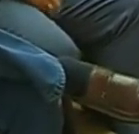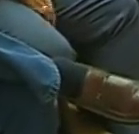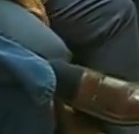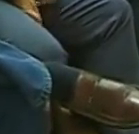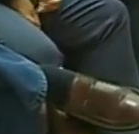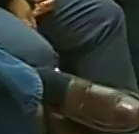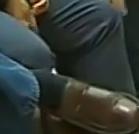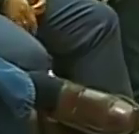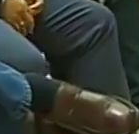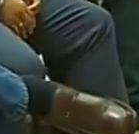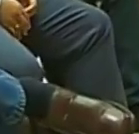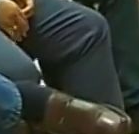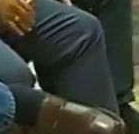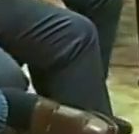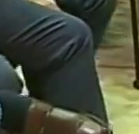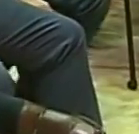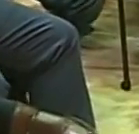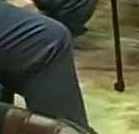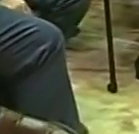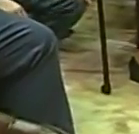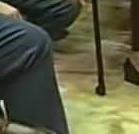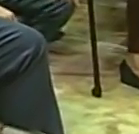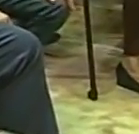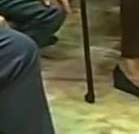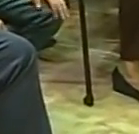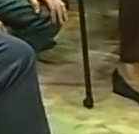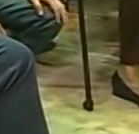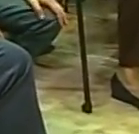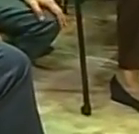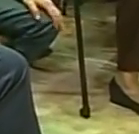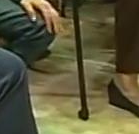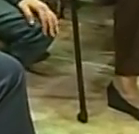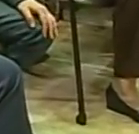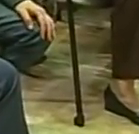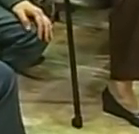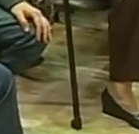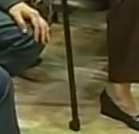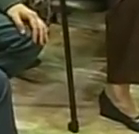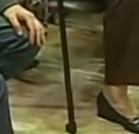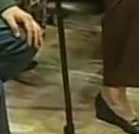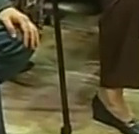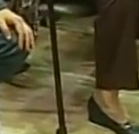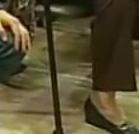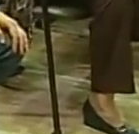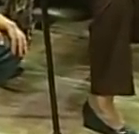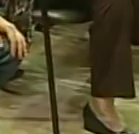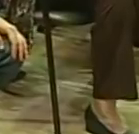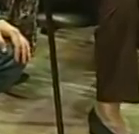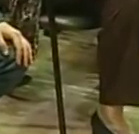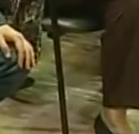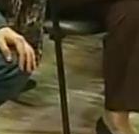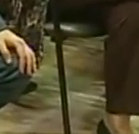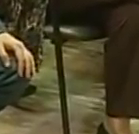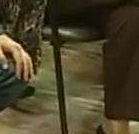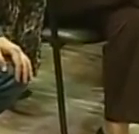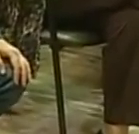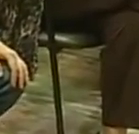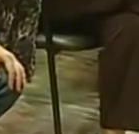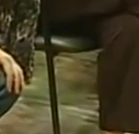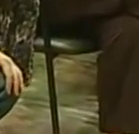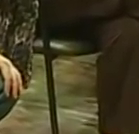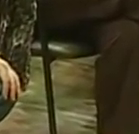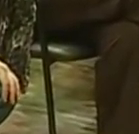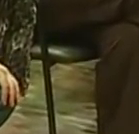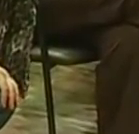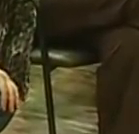la presencia de Elsy Rodríguez para aprobar diferentes decretos constituyentes llevados a discusión ante el seno de la Asamblea